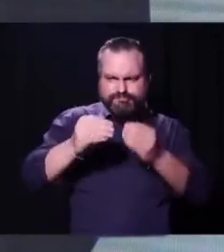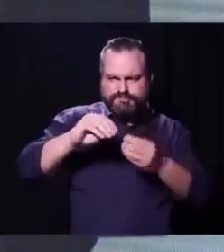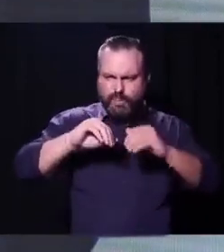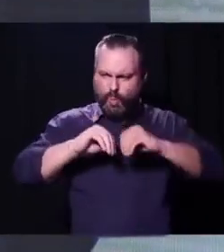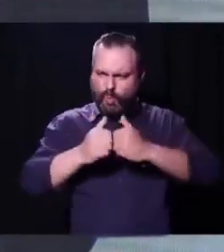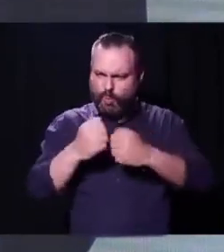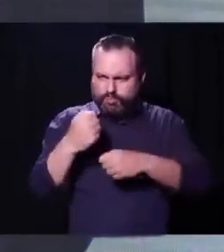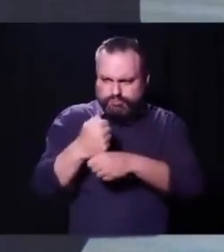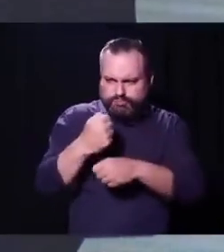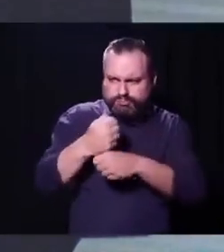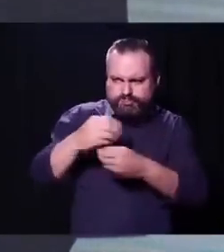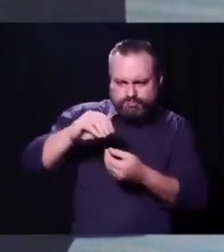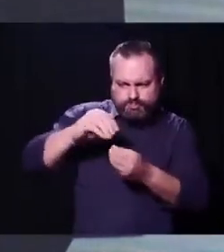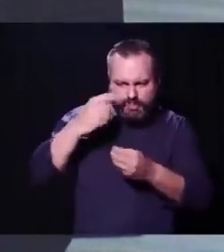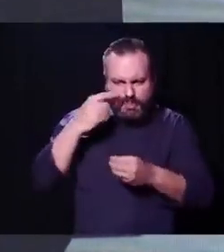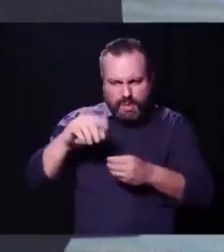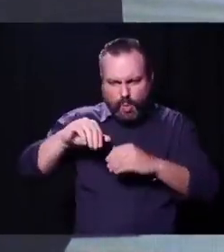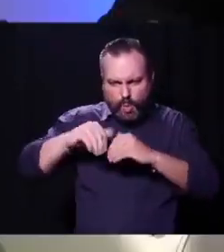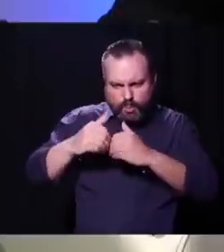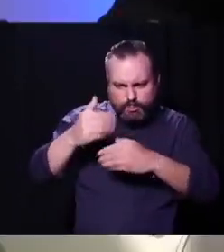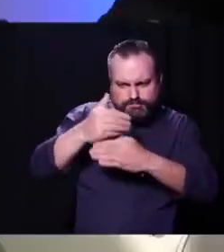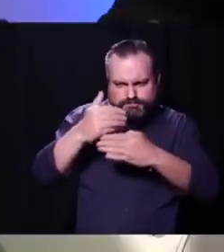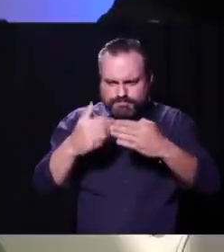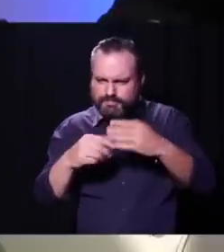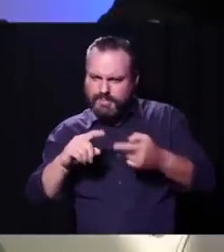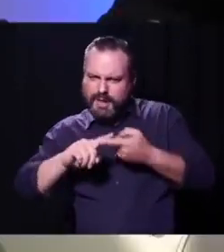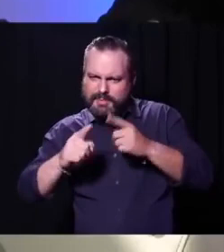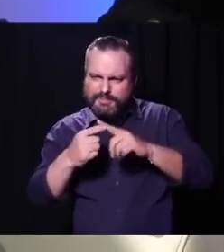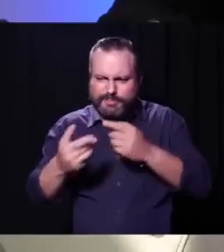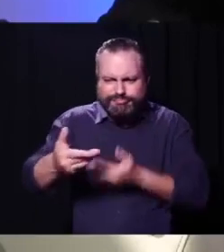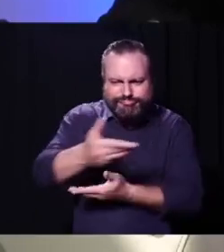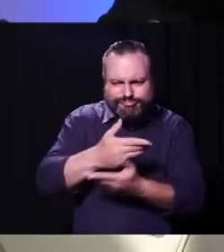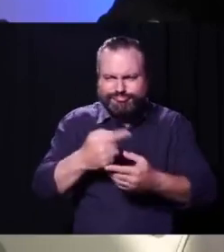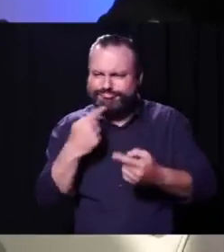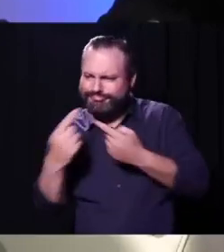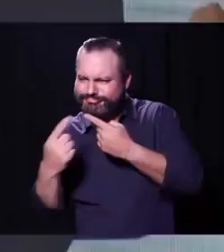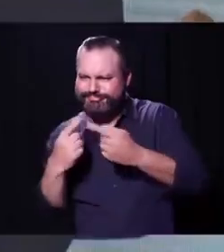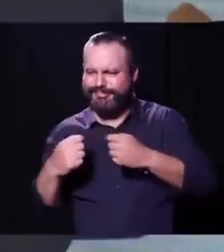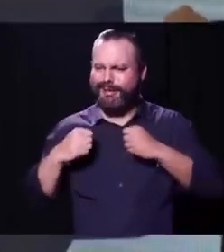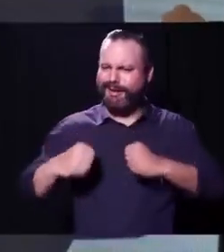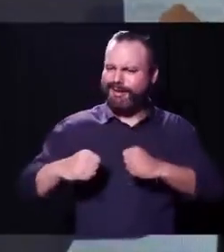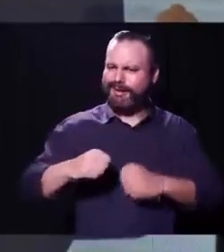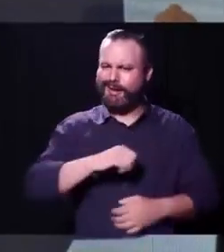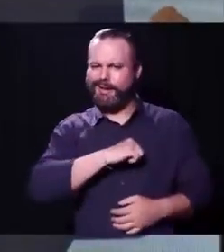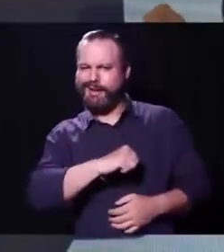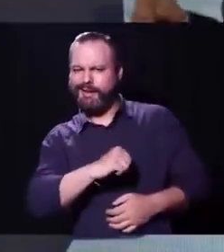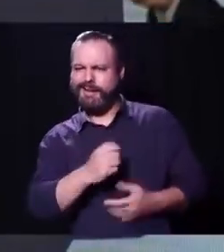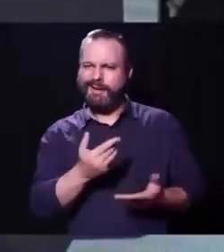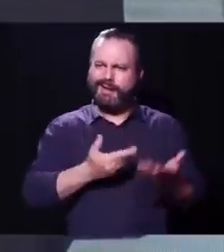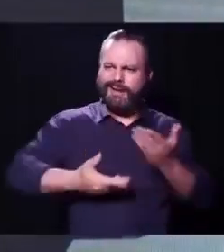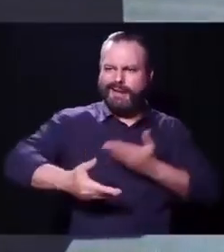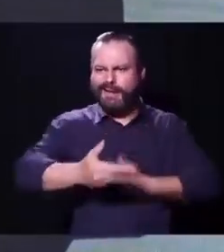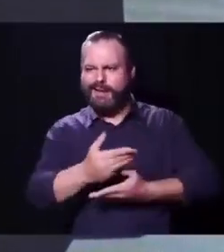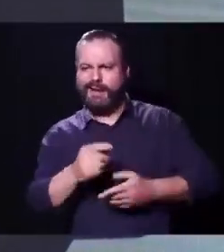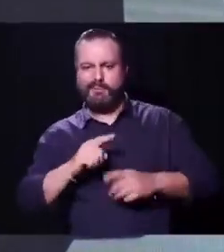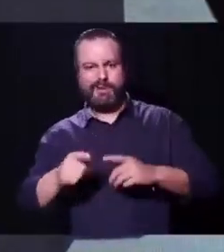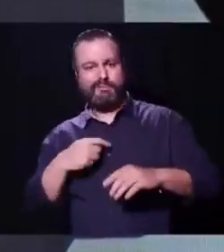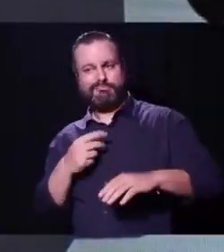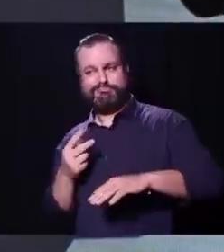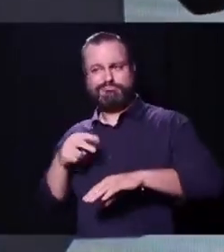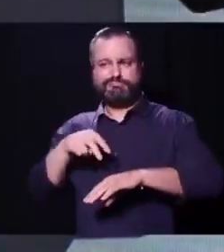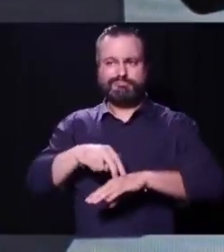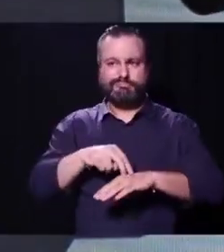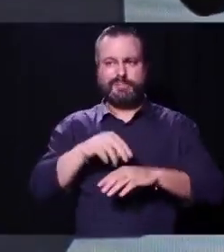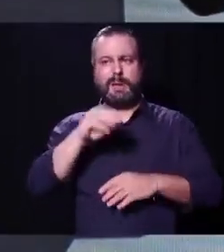las comunidades. Sabía dónde existía ese problema en cada comunidad, dónde había un problema allí. Hoy en día tienen un MIDES. El MIDES